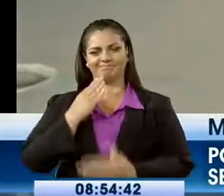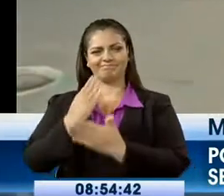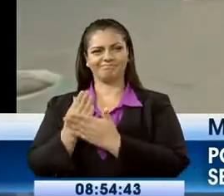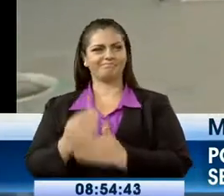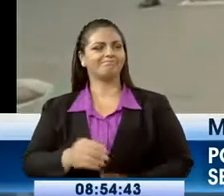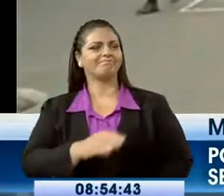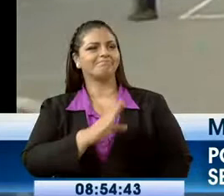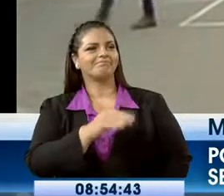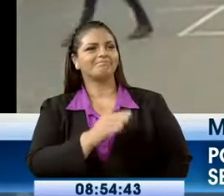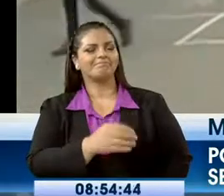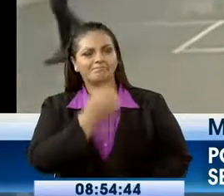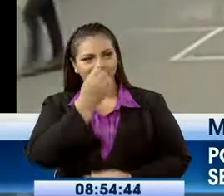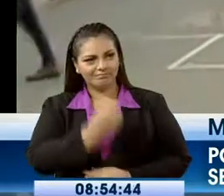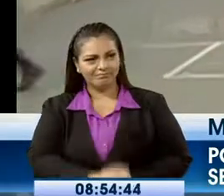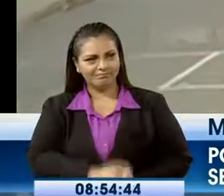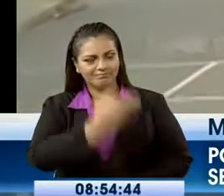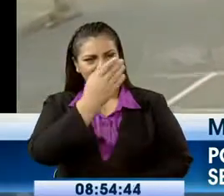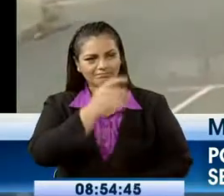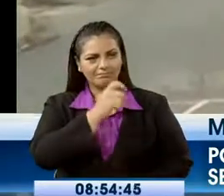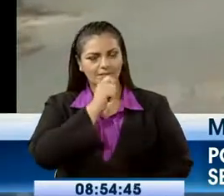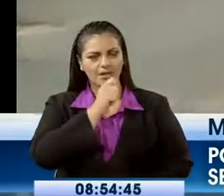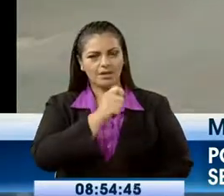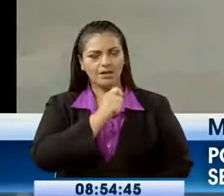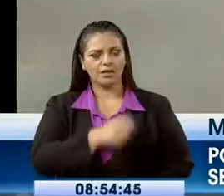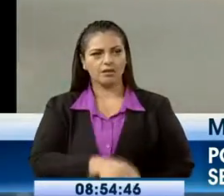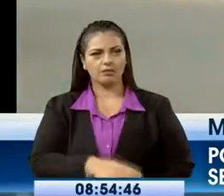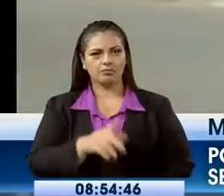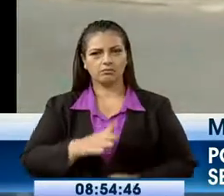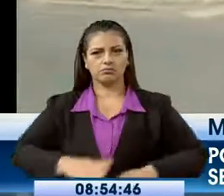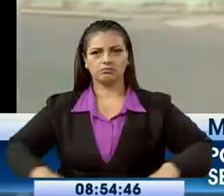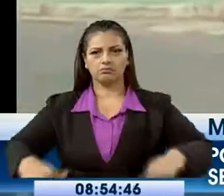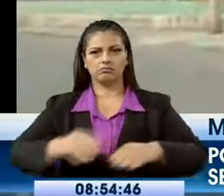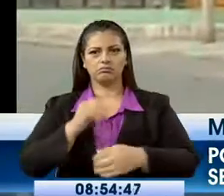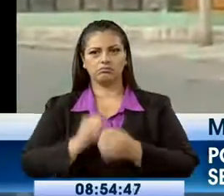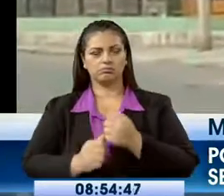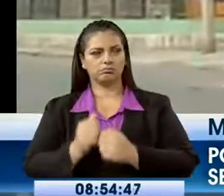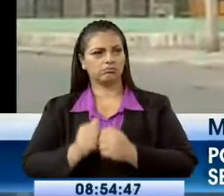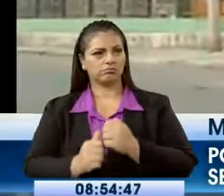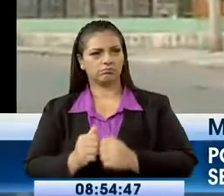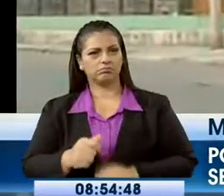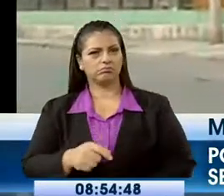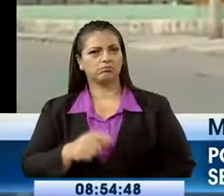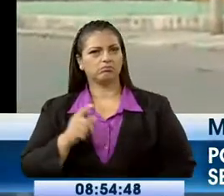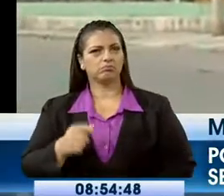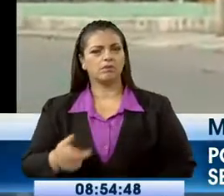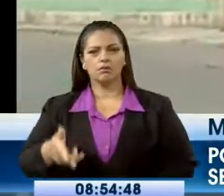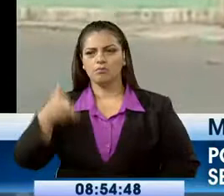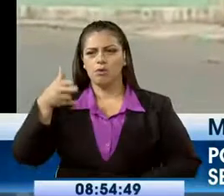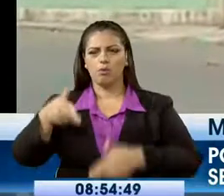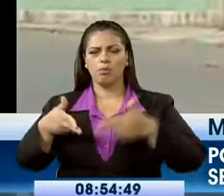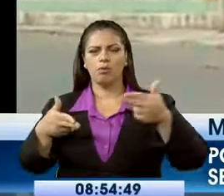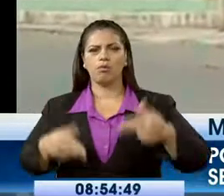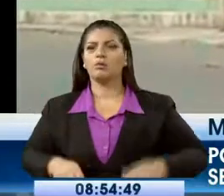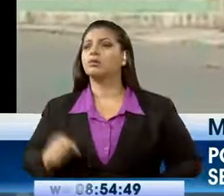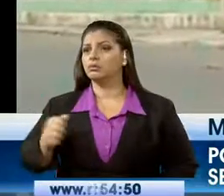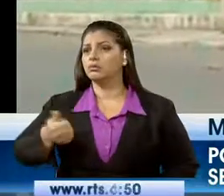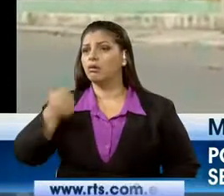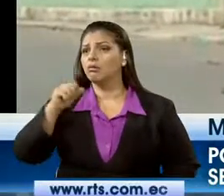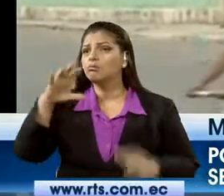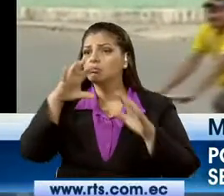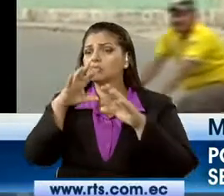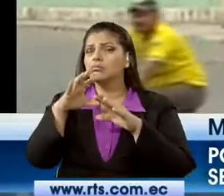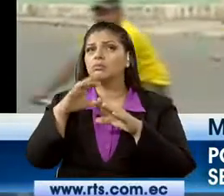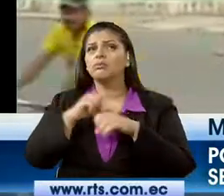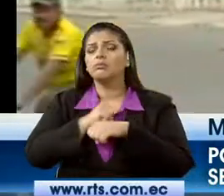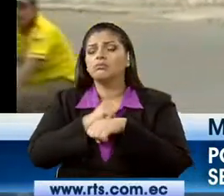días. Nuevamente, ¿hay problemas por acá? ¿Han dado bala? Me parece que no. Eso fue anoche. ¿Ya? Ahora es